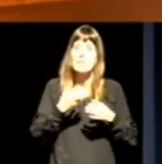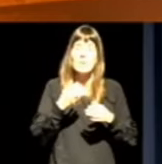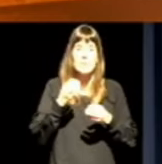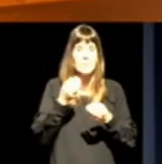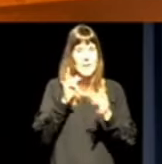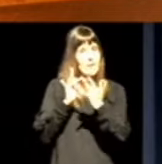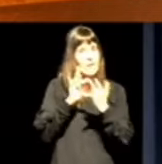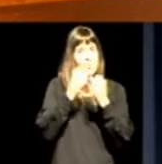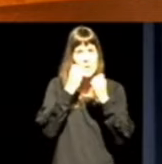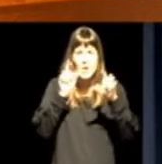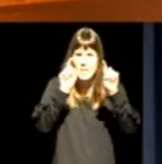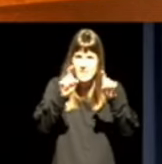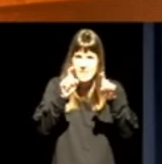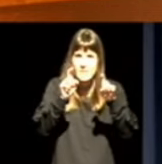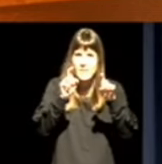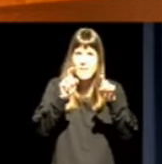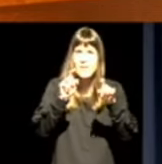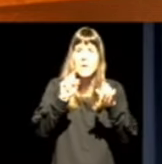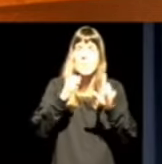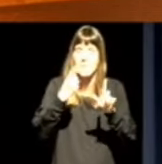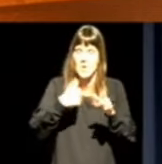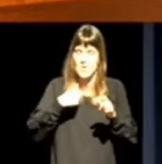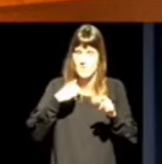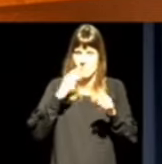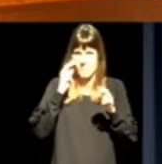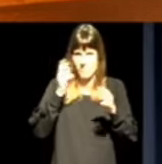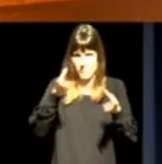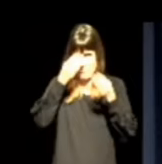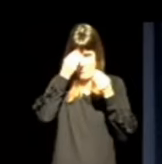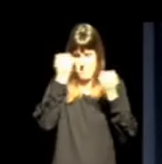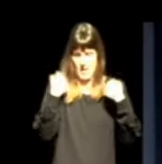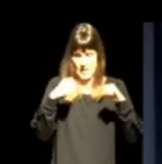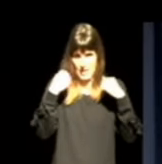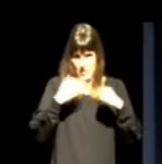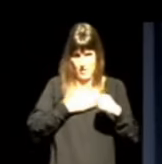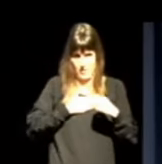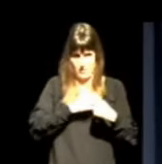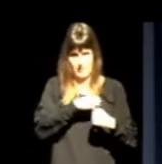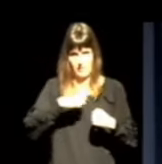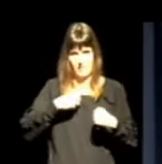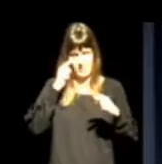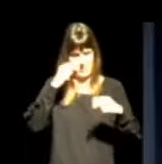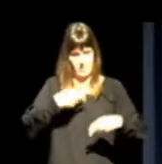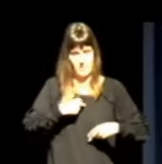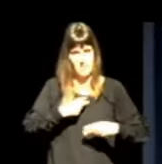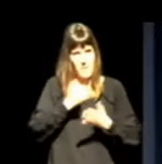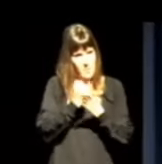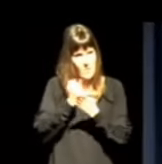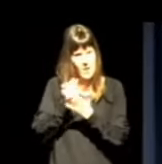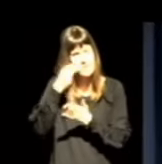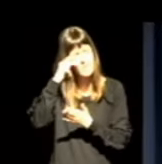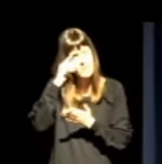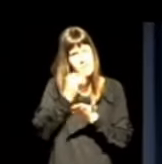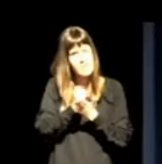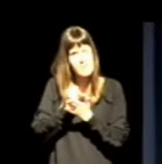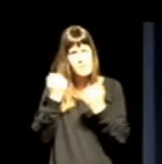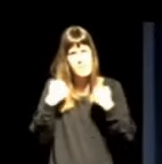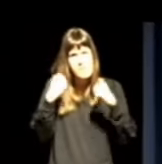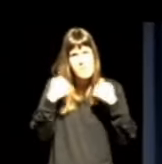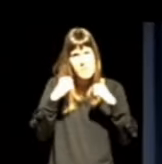trato, primero has de practicarlo tú, contigo, para ver que se experimenta. Cuando tú lo